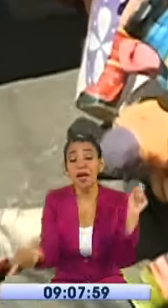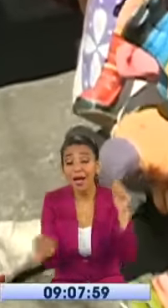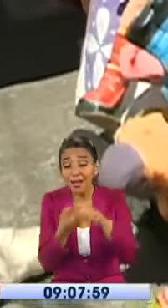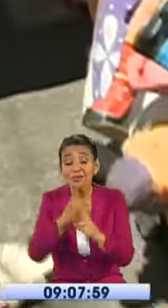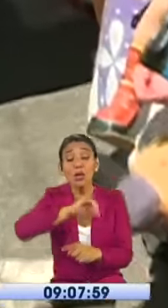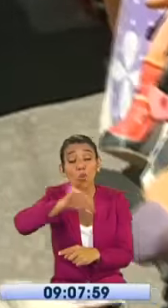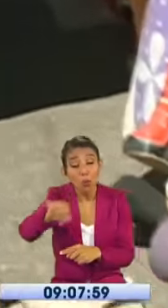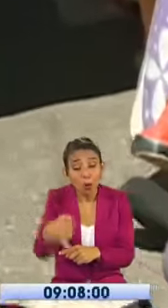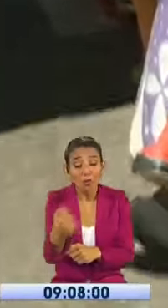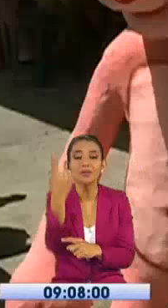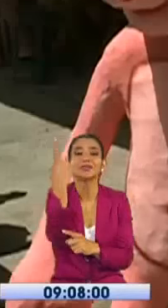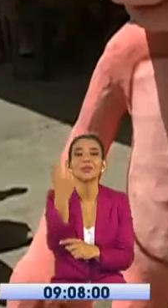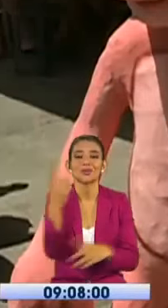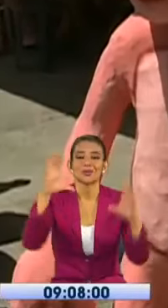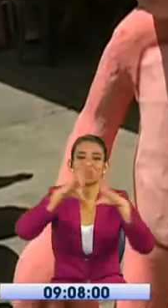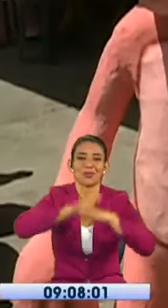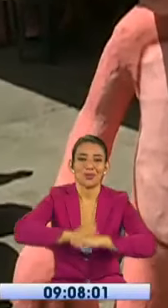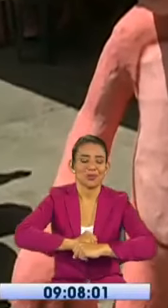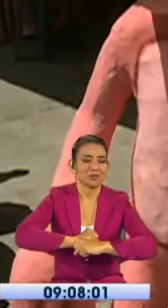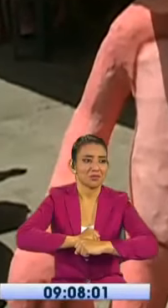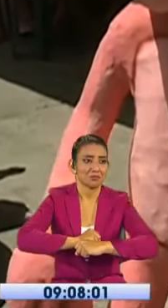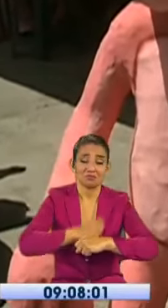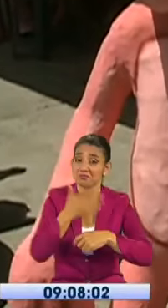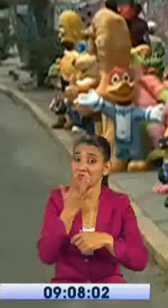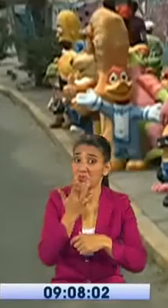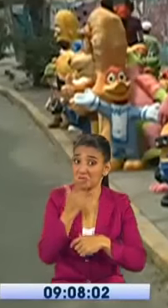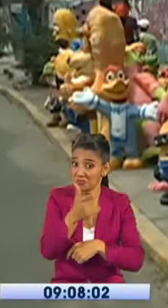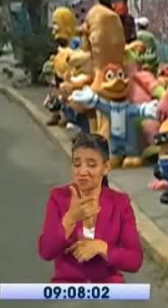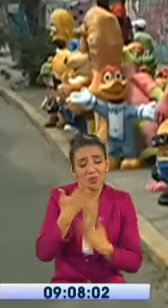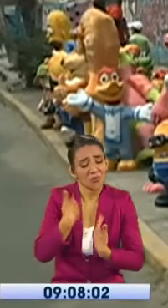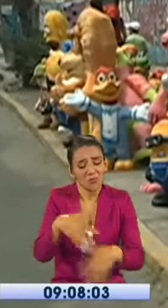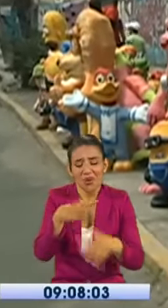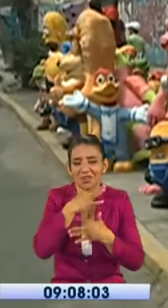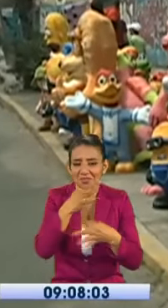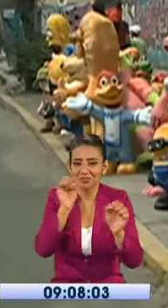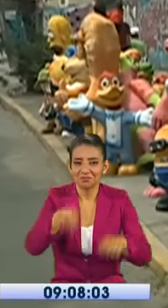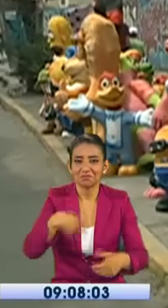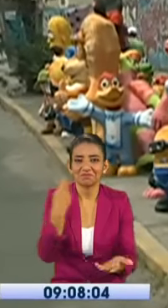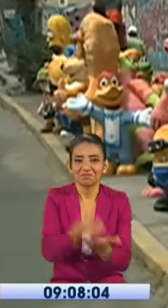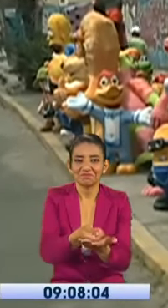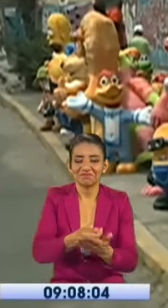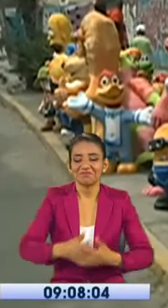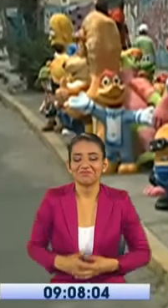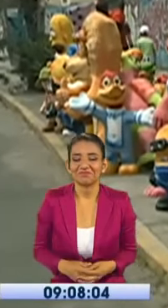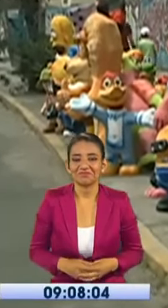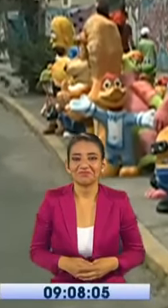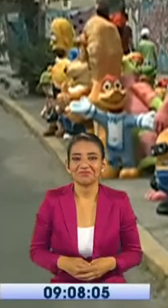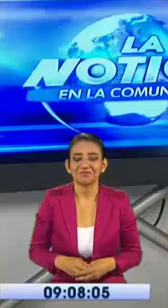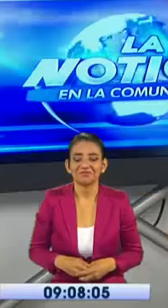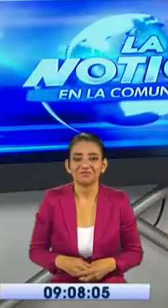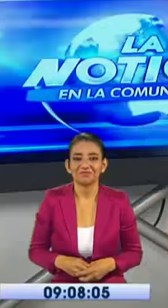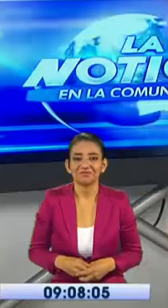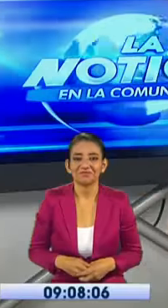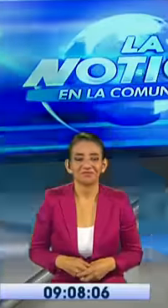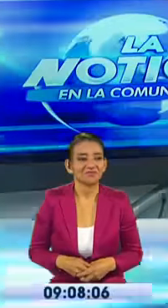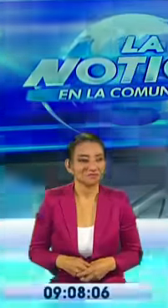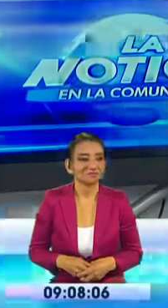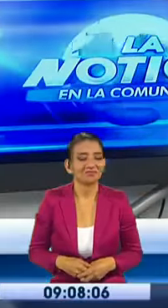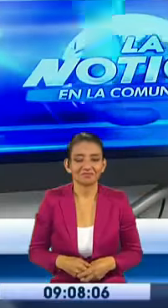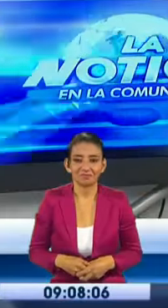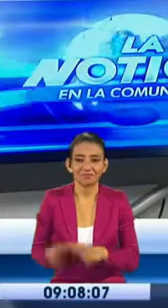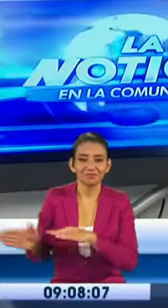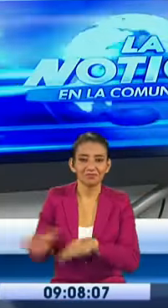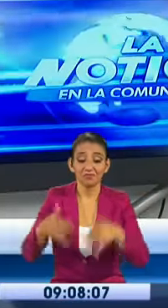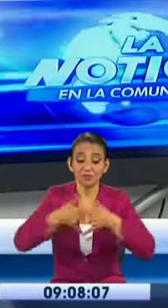las 11 de la noche. Hay para todos los gustos. En Quito informó Alison Corral. Uno de de los